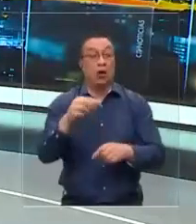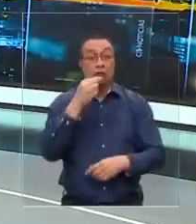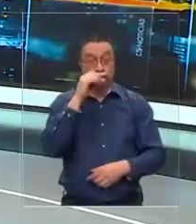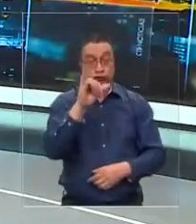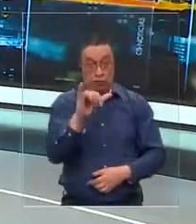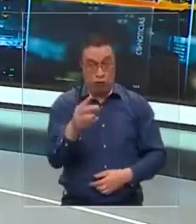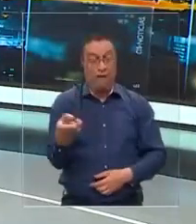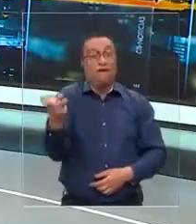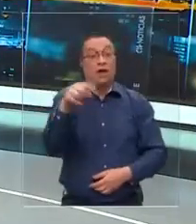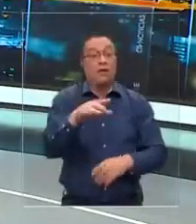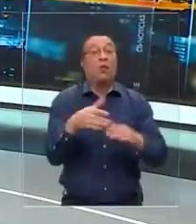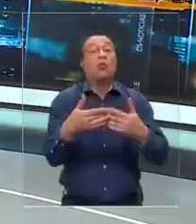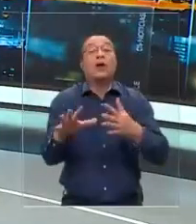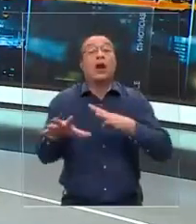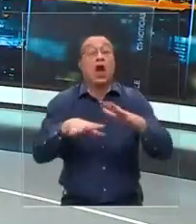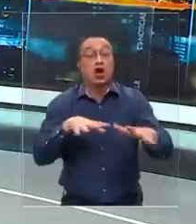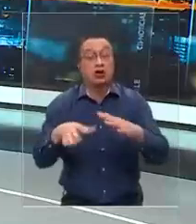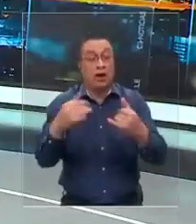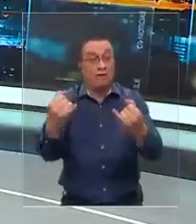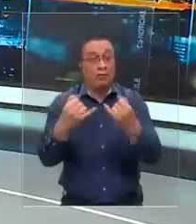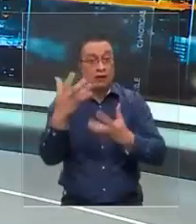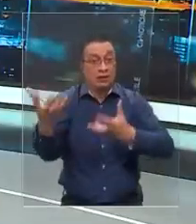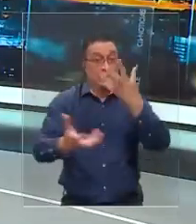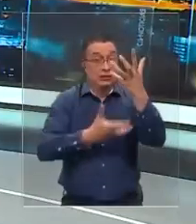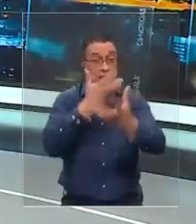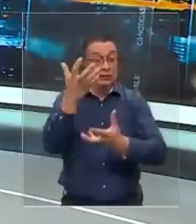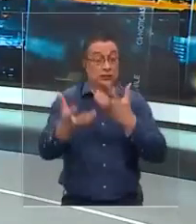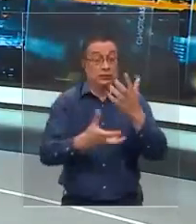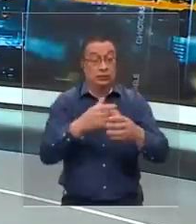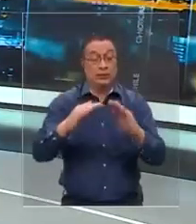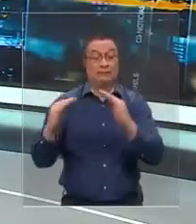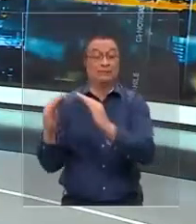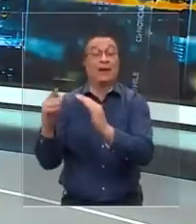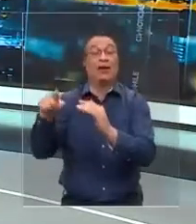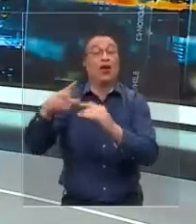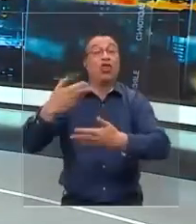minuto para seguir lo que está ocurriendo con este incendio, insistimos, en un barrio industrial de San Bernardo.